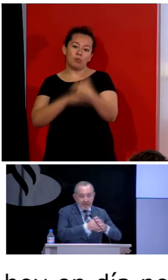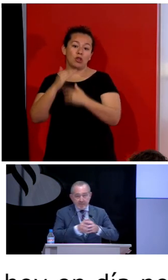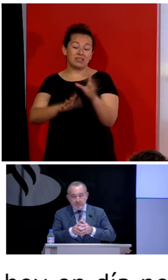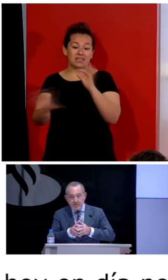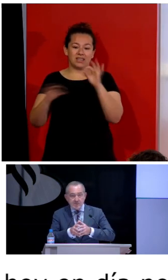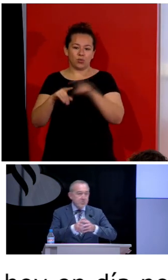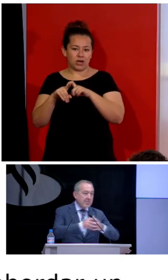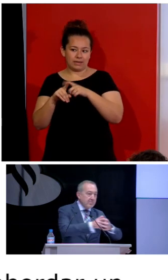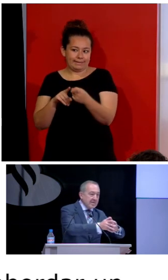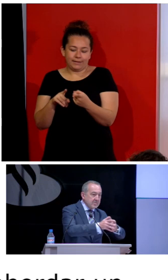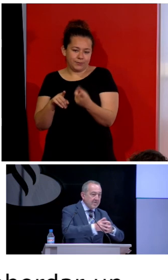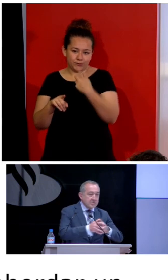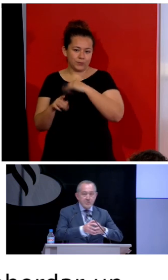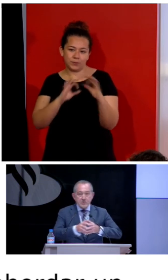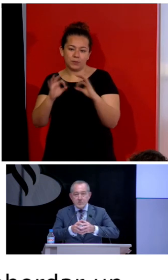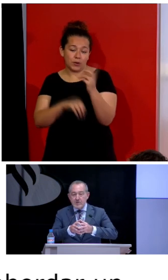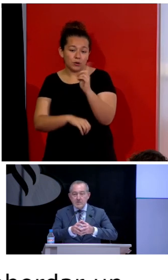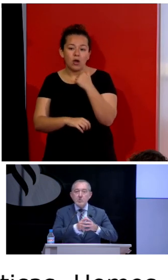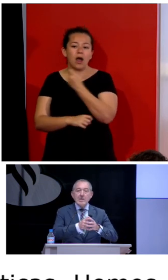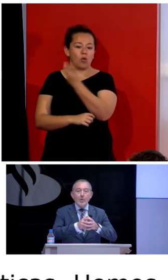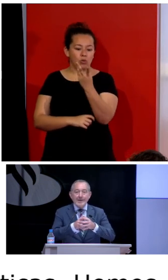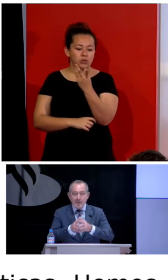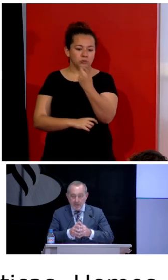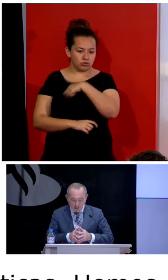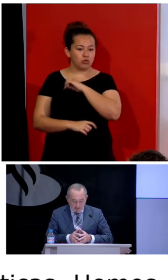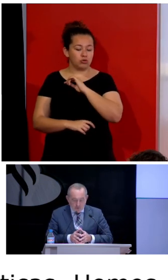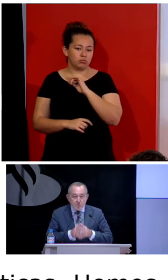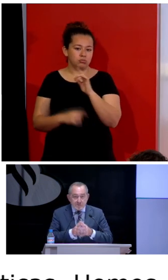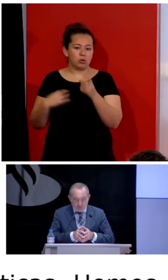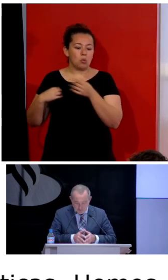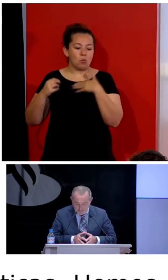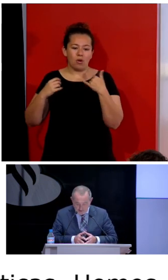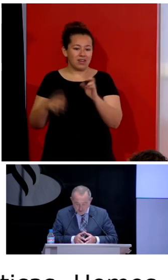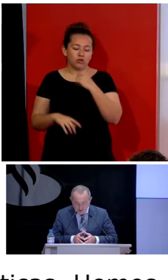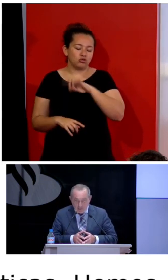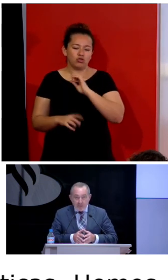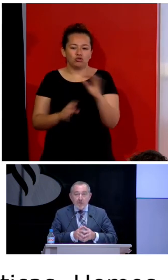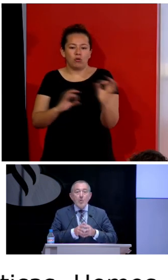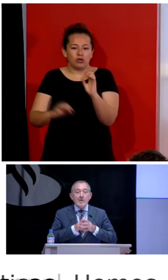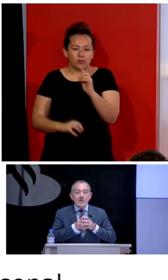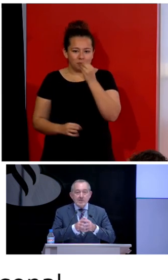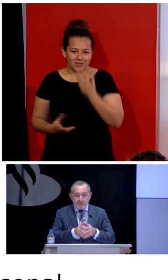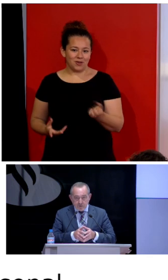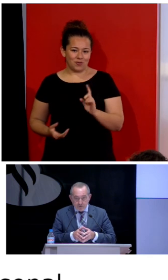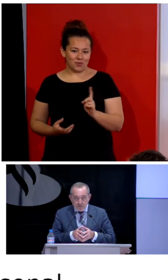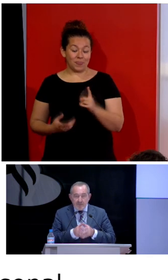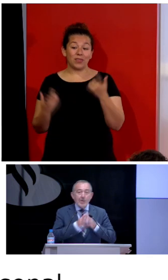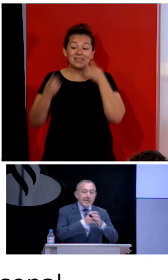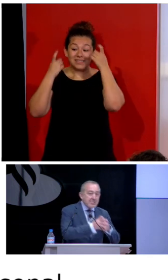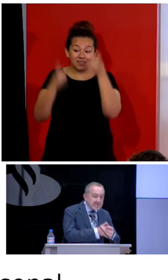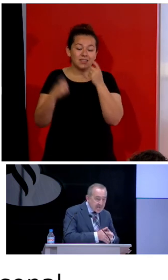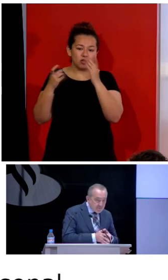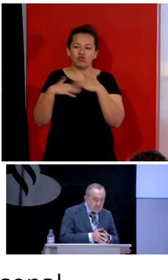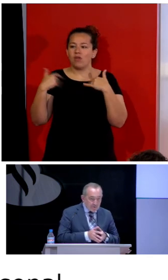de características. Hemos hablado en varias situaciones de personal subalterno, de cualquiera. No estamos preparados. Y cualquier intento de